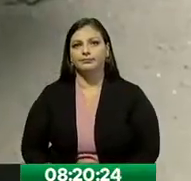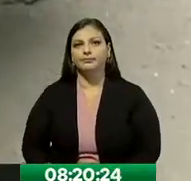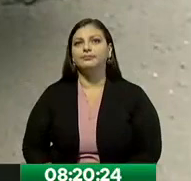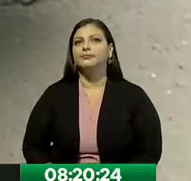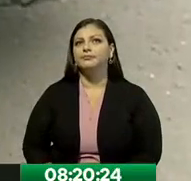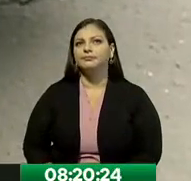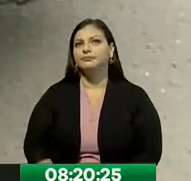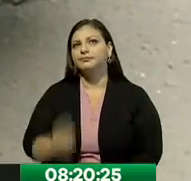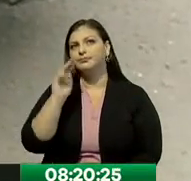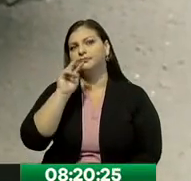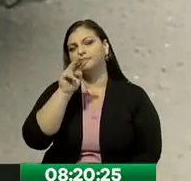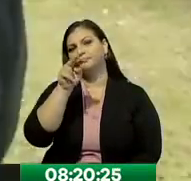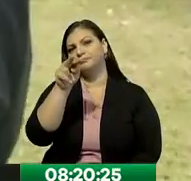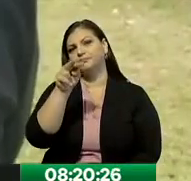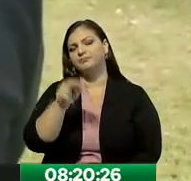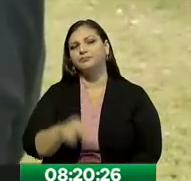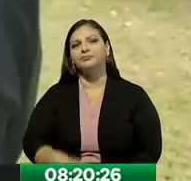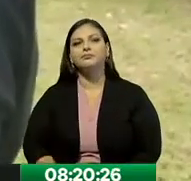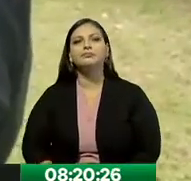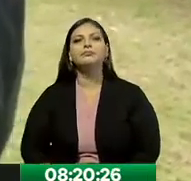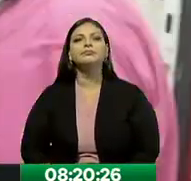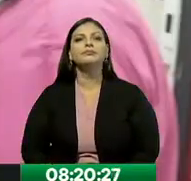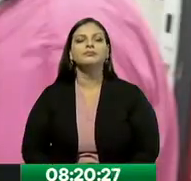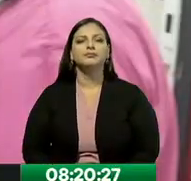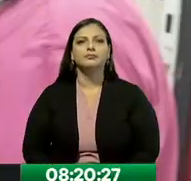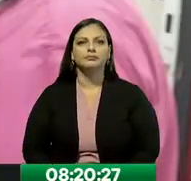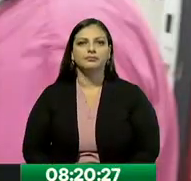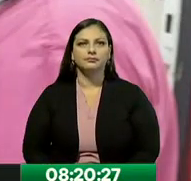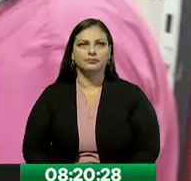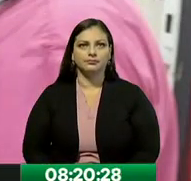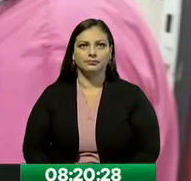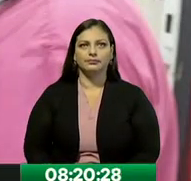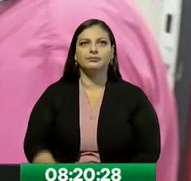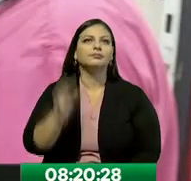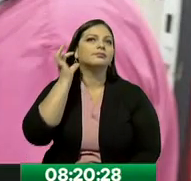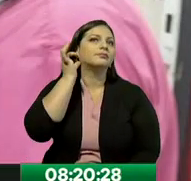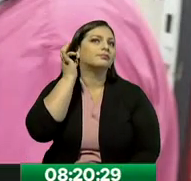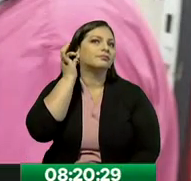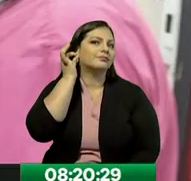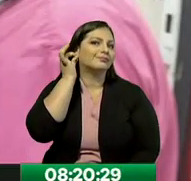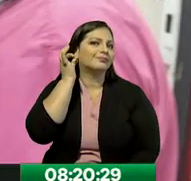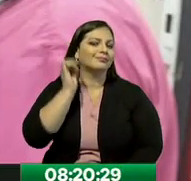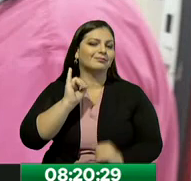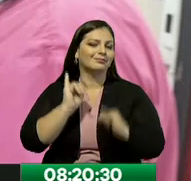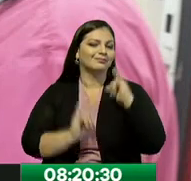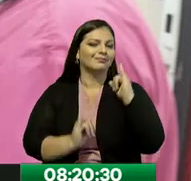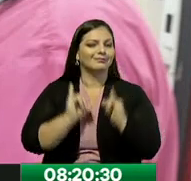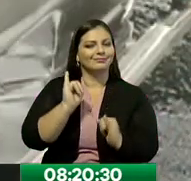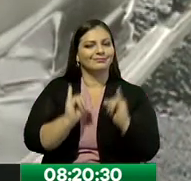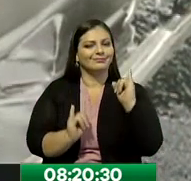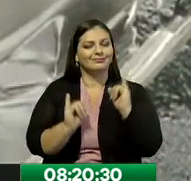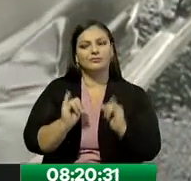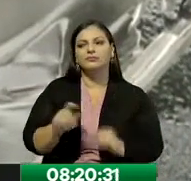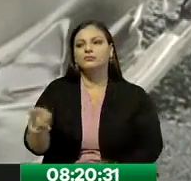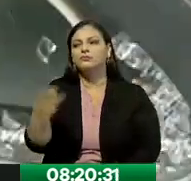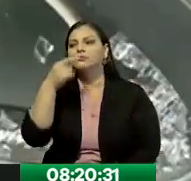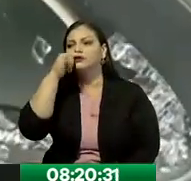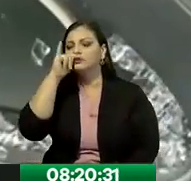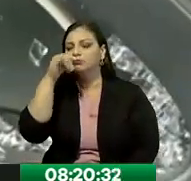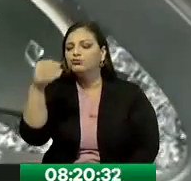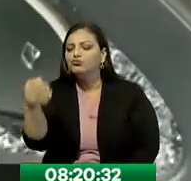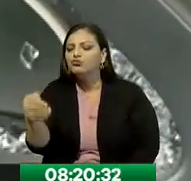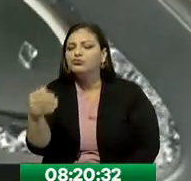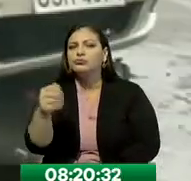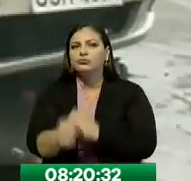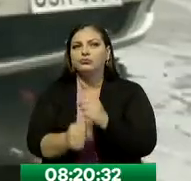tenían información preliminar. En uno de los vehículos salió lesionada una señorita y un niño aproximadamente de un año de